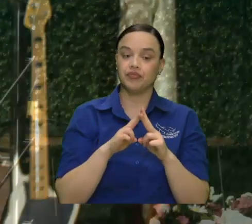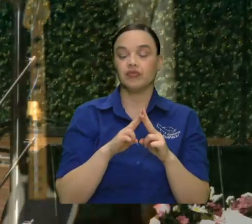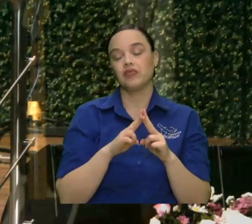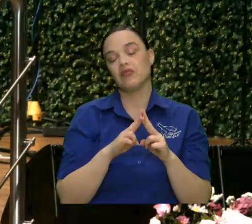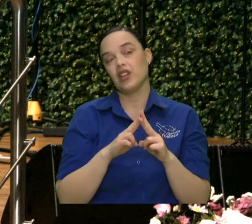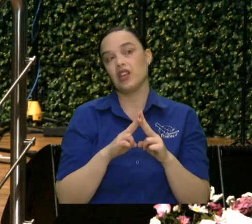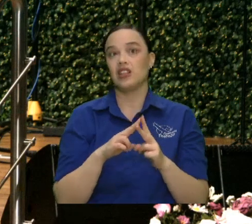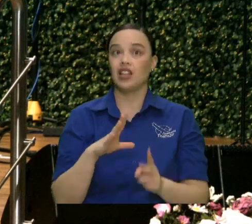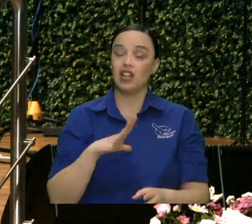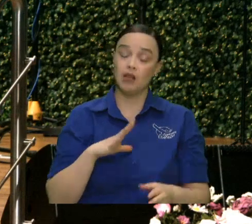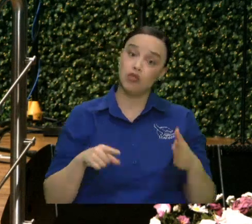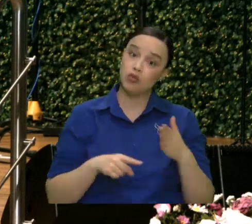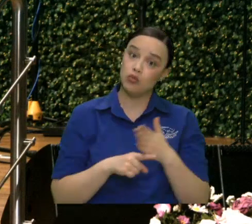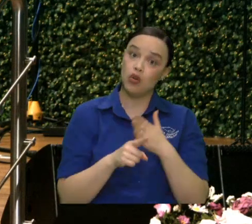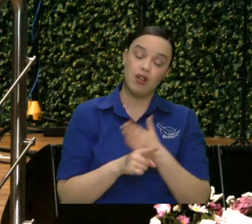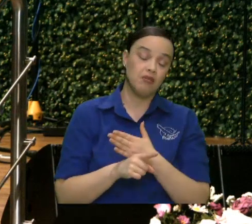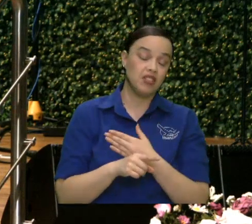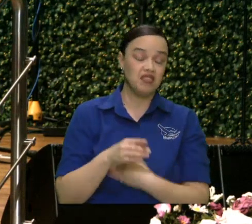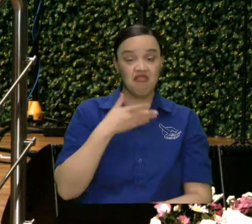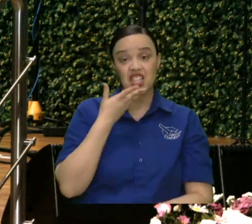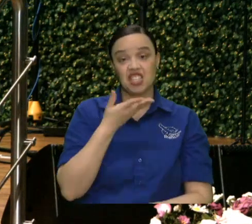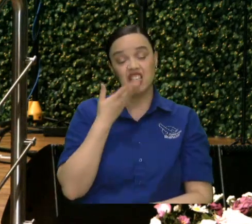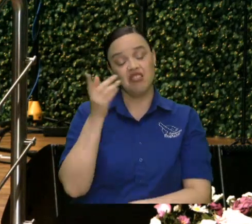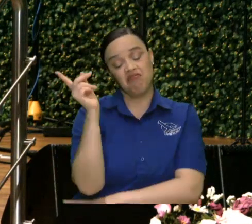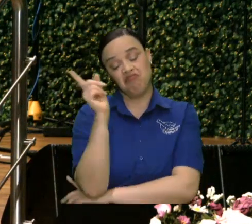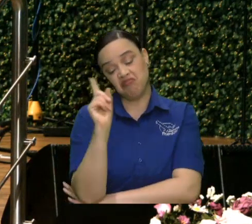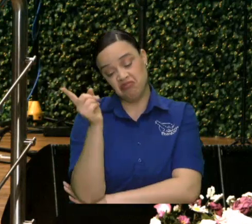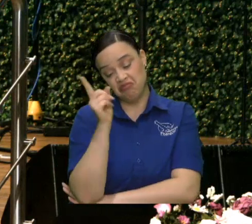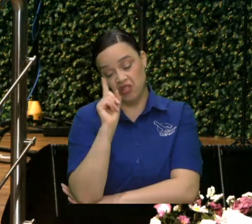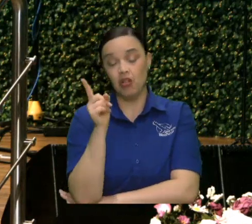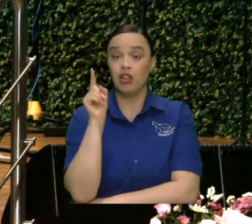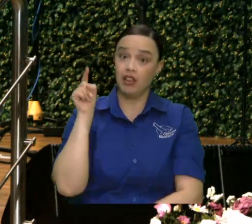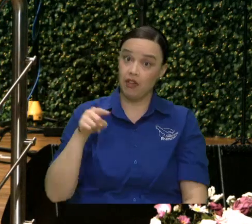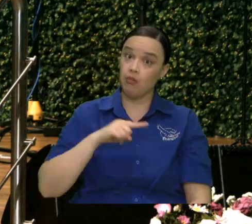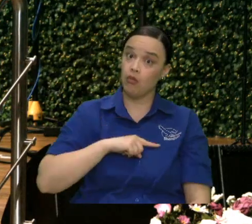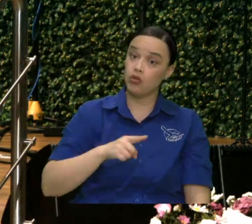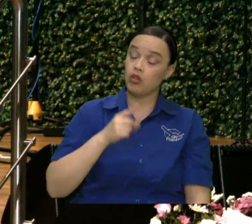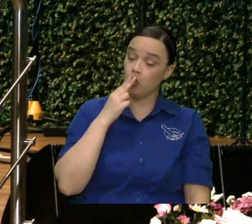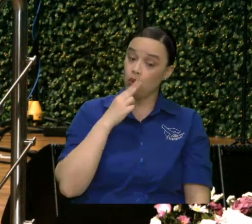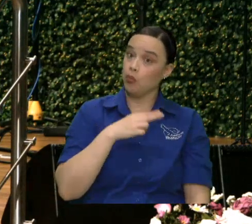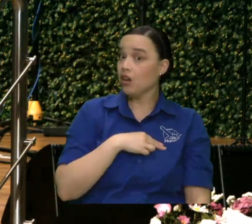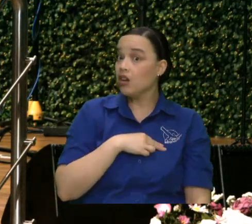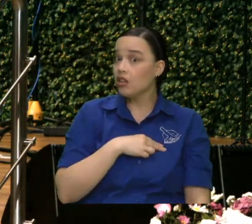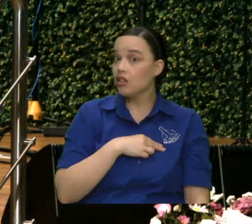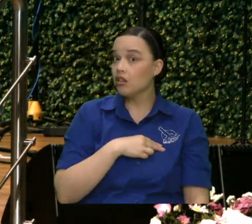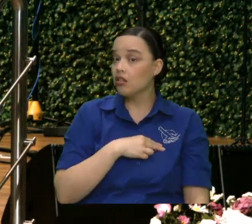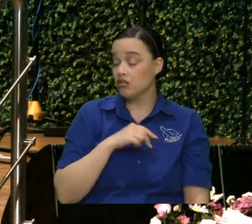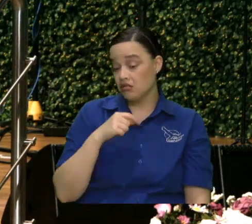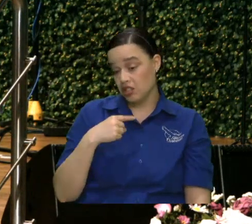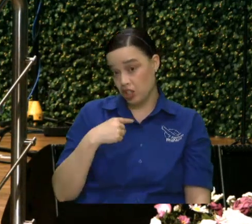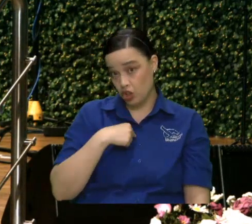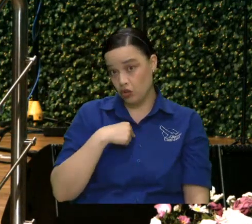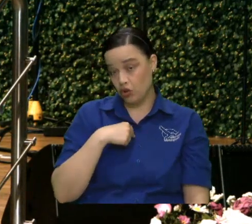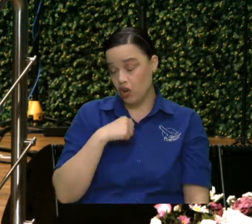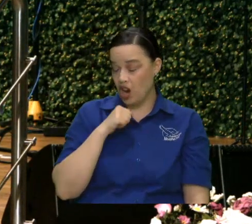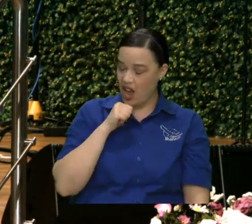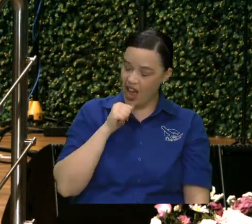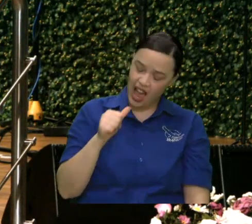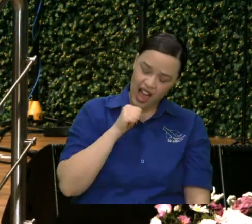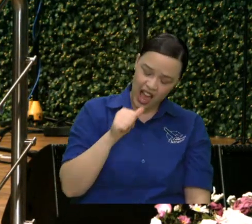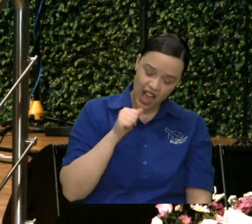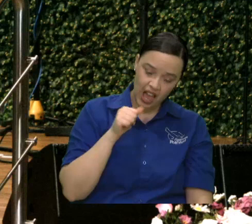el del problema no es fácil para eso hay que ser humilde sobre todo si yo soy el que grita en la casa eso es bien difícil